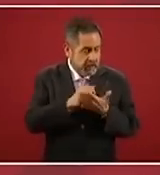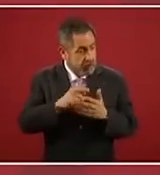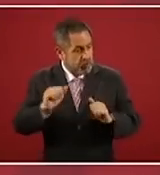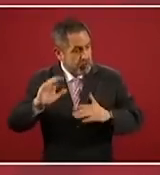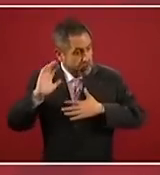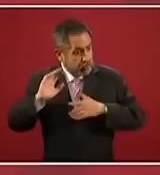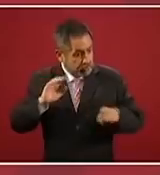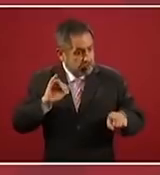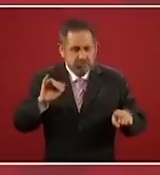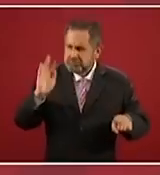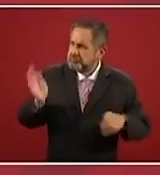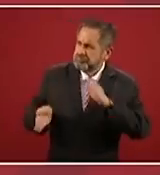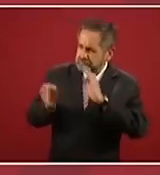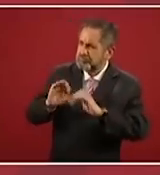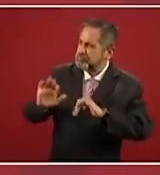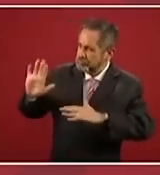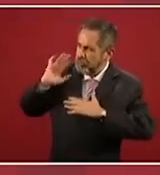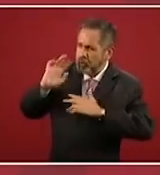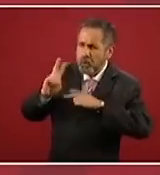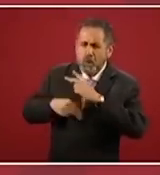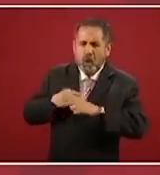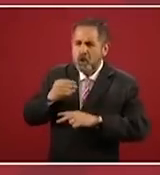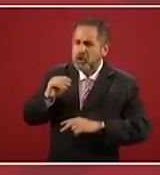compromisos de